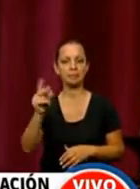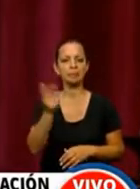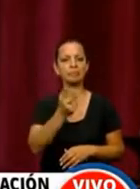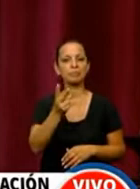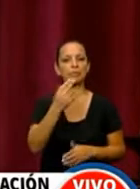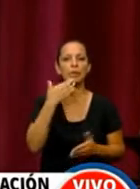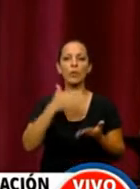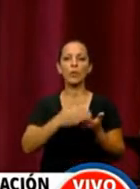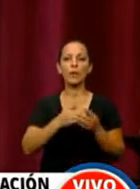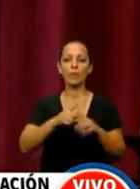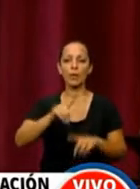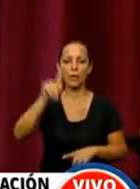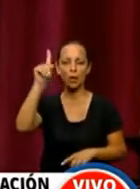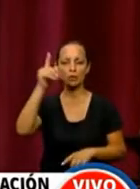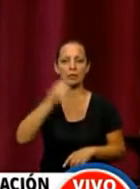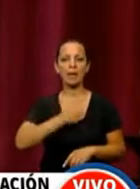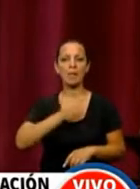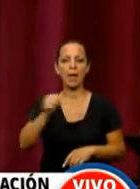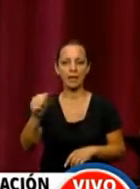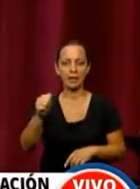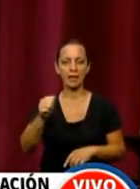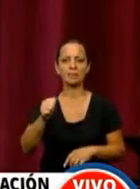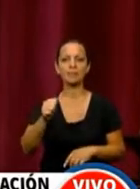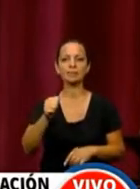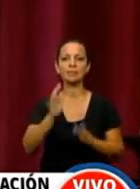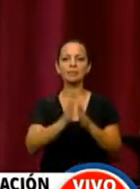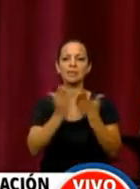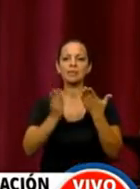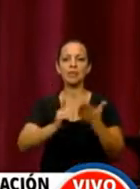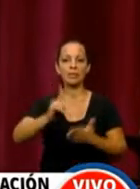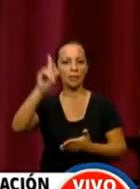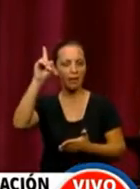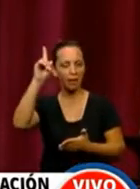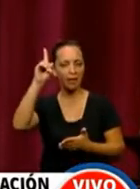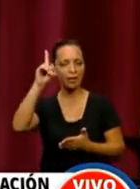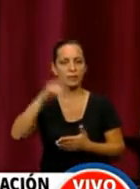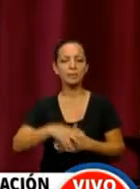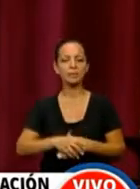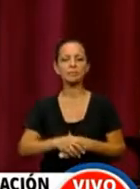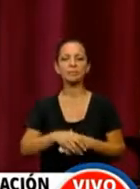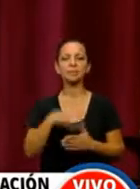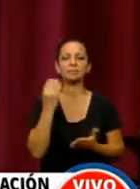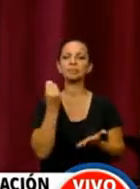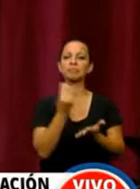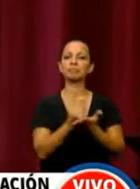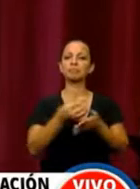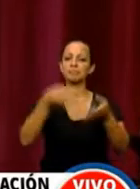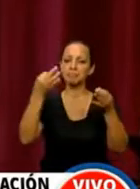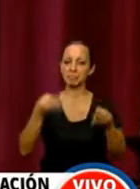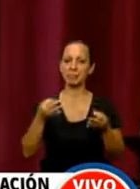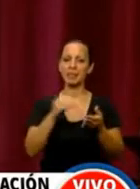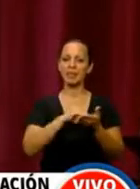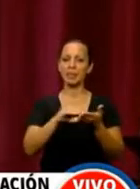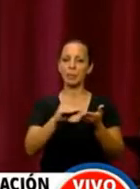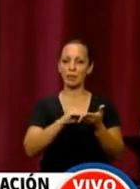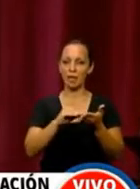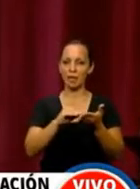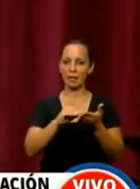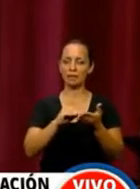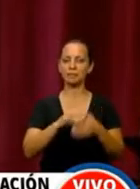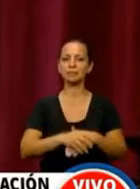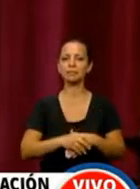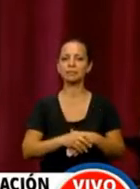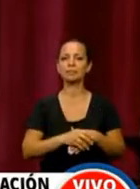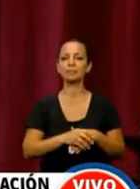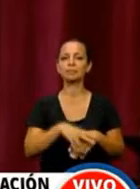por Dios, por la patria y estos santos evangelios, desempeñar fielmente el cargo de diputados